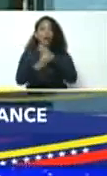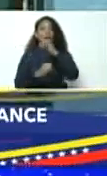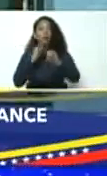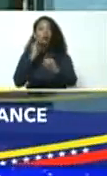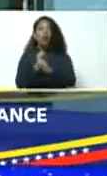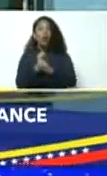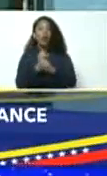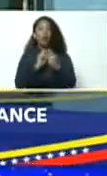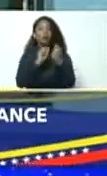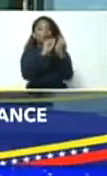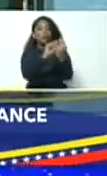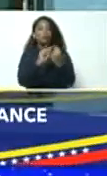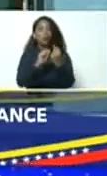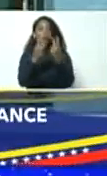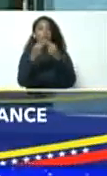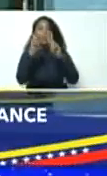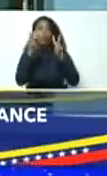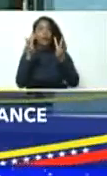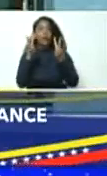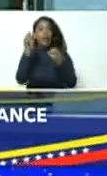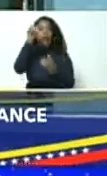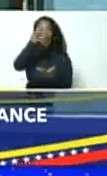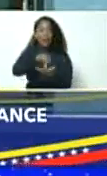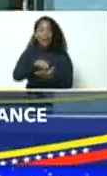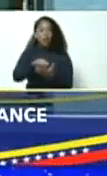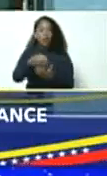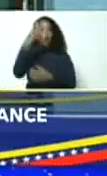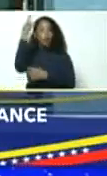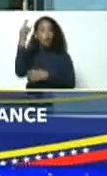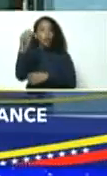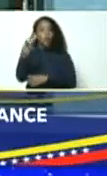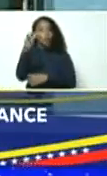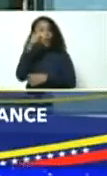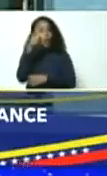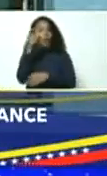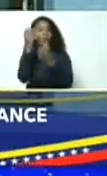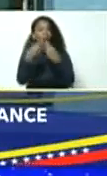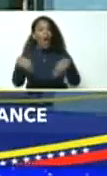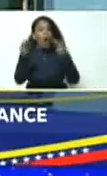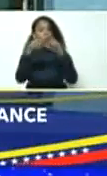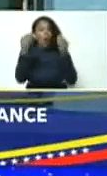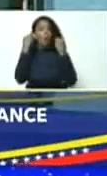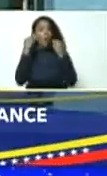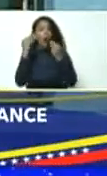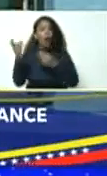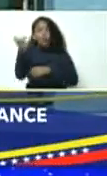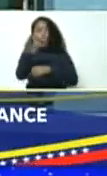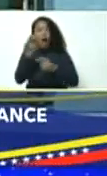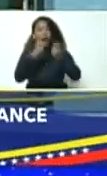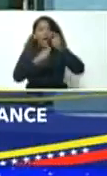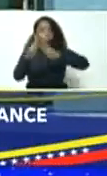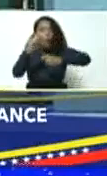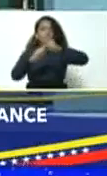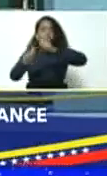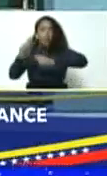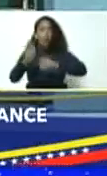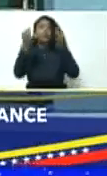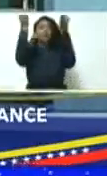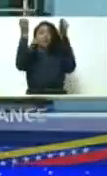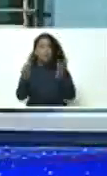de diálogo y paz en el seno del Consejo de Seguridad de Naciones Unidas para buscar una negociación